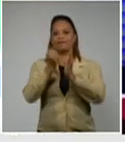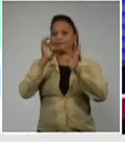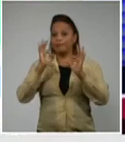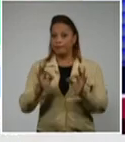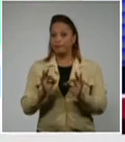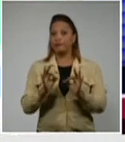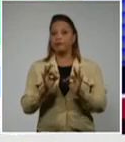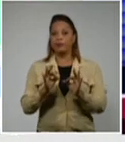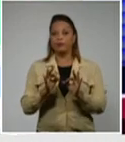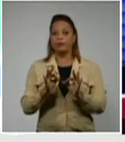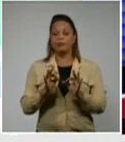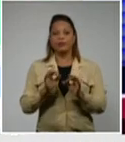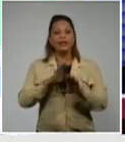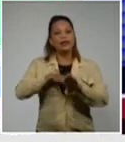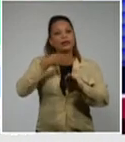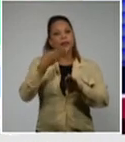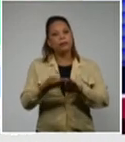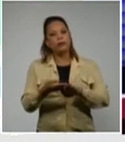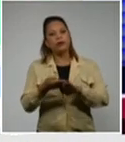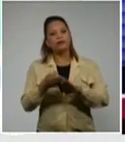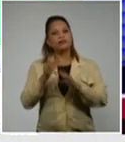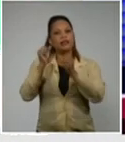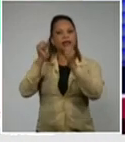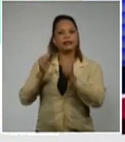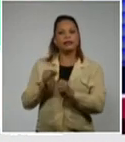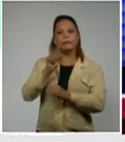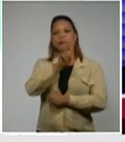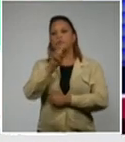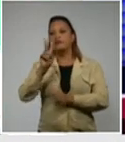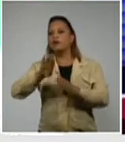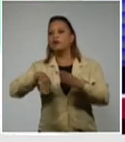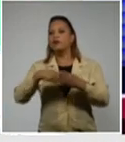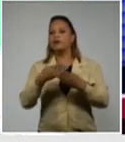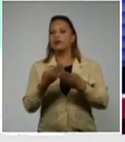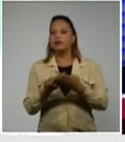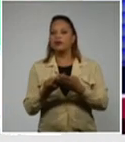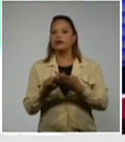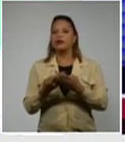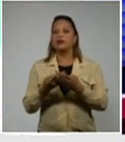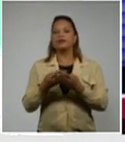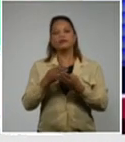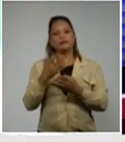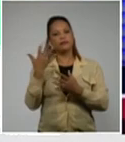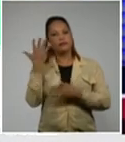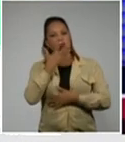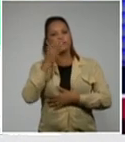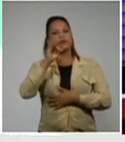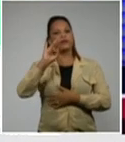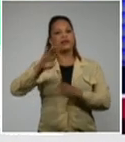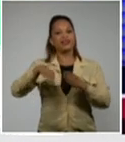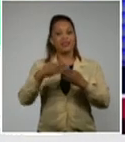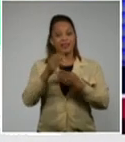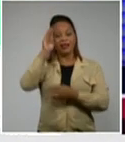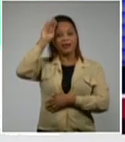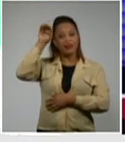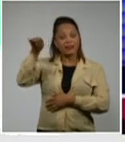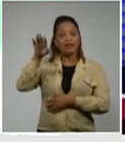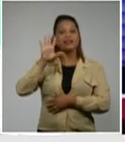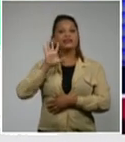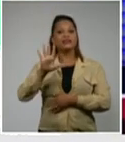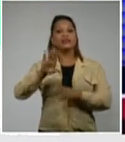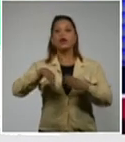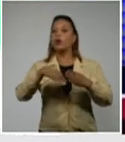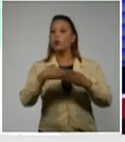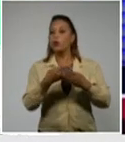y después de una estadía de 22 días, de 7 días ingresada, de ellos 5